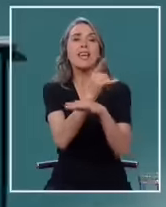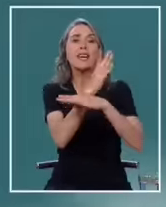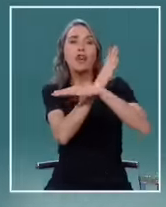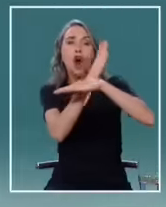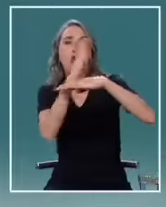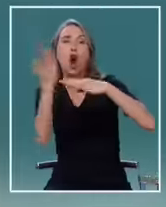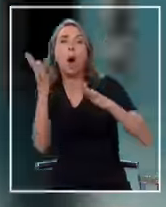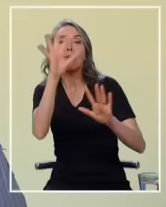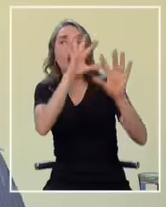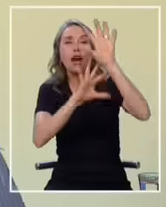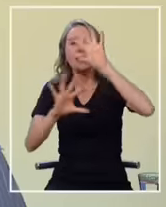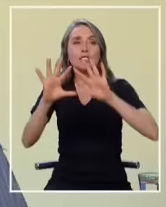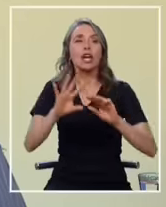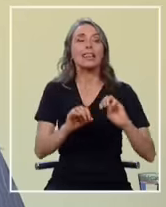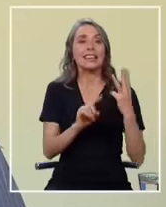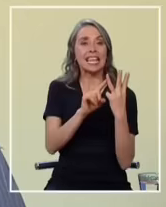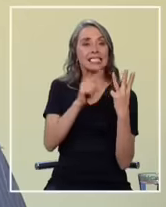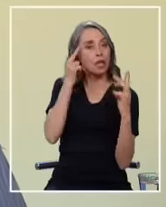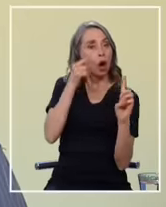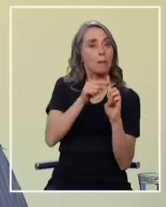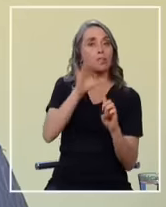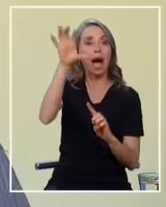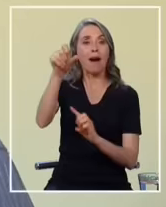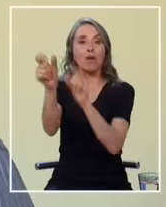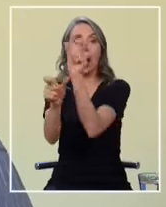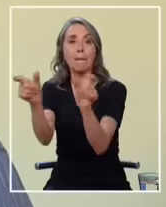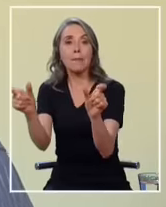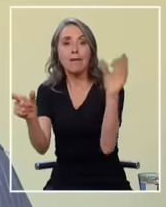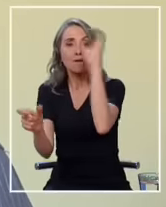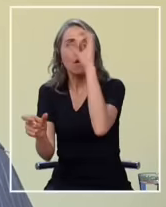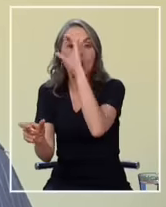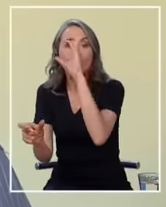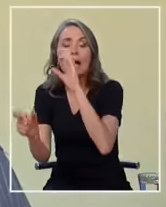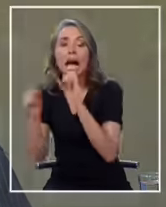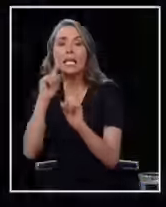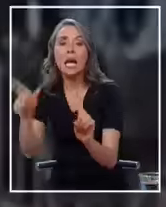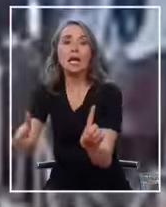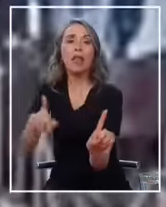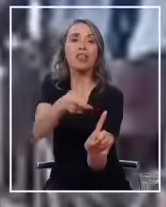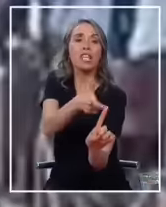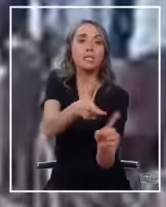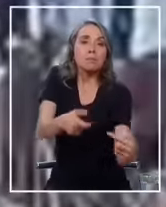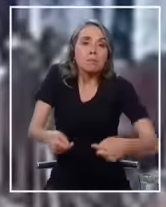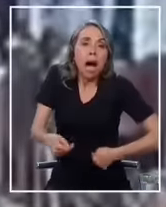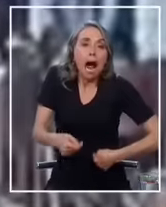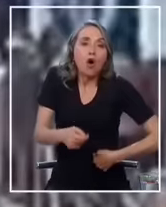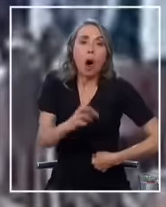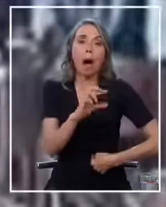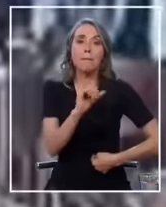Y tercero, ir a buscar a los sujetos que habrían disparado a Pablo.